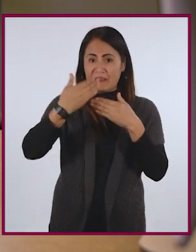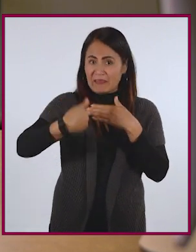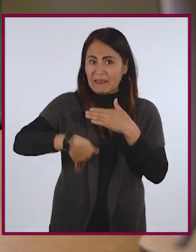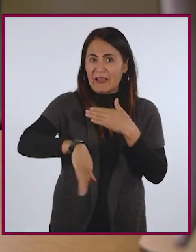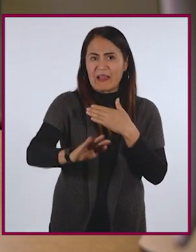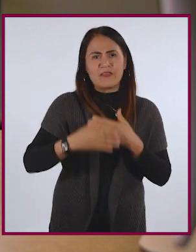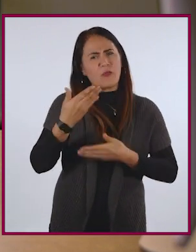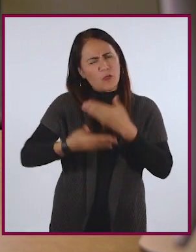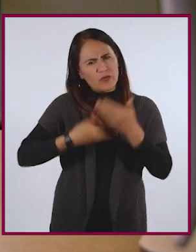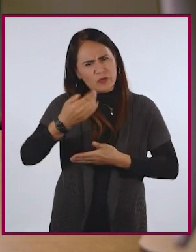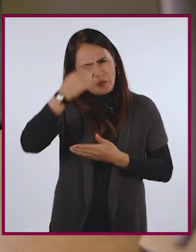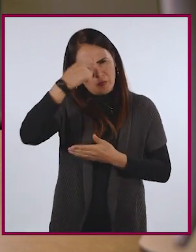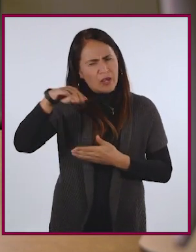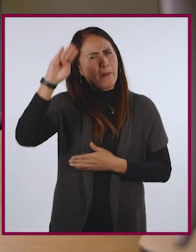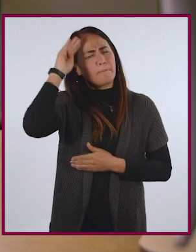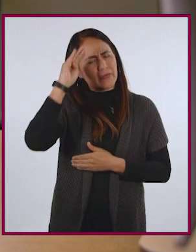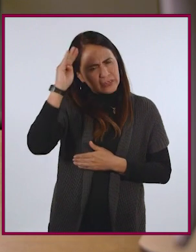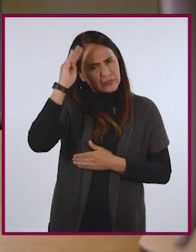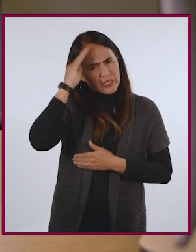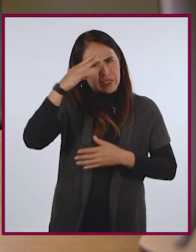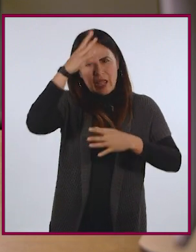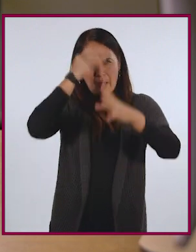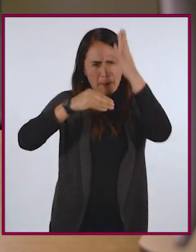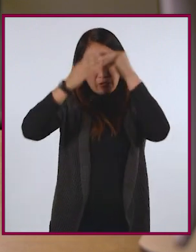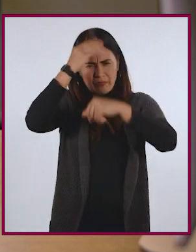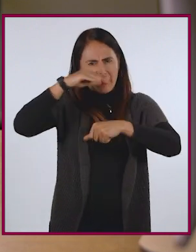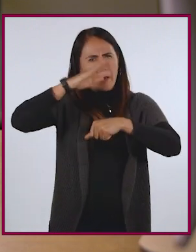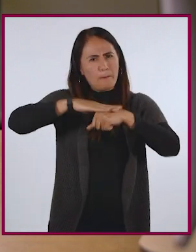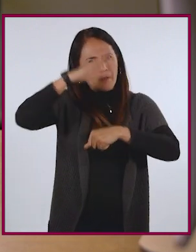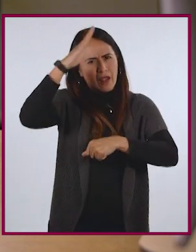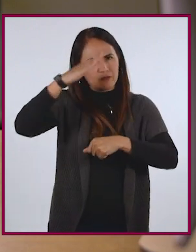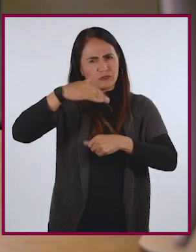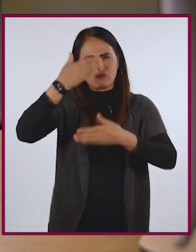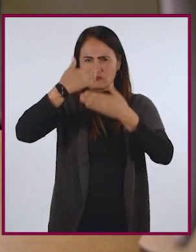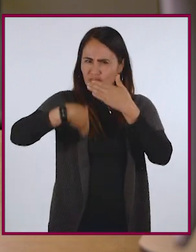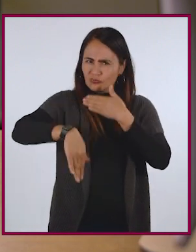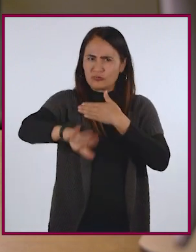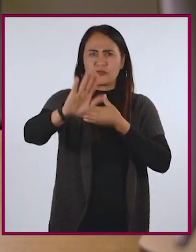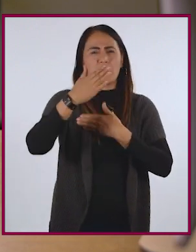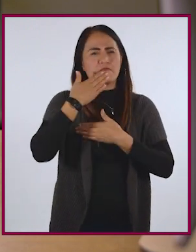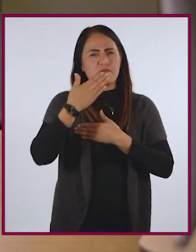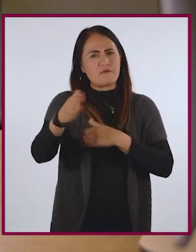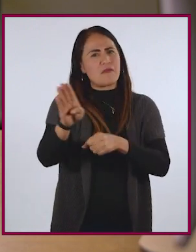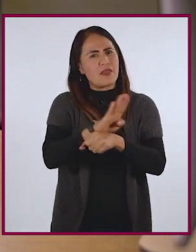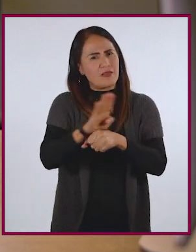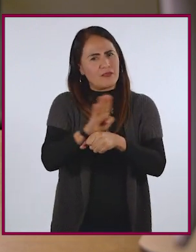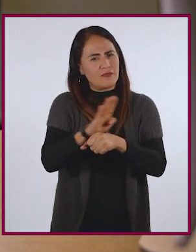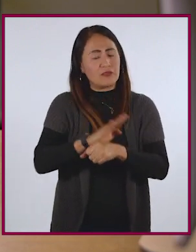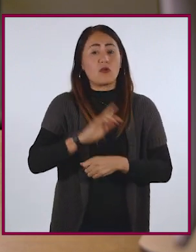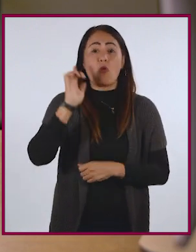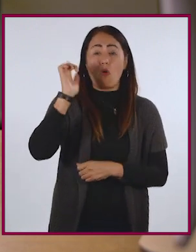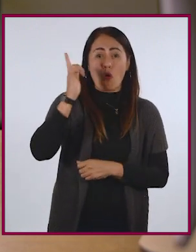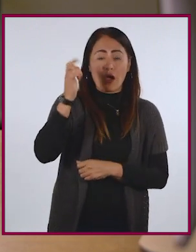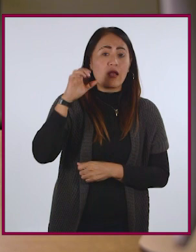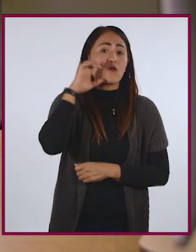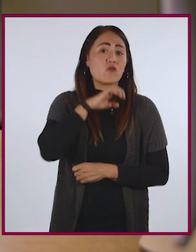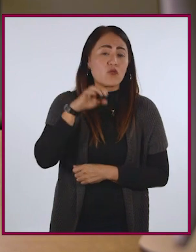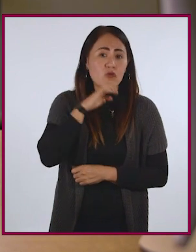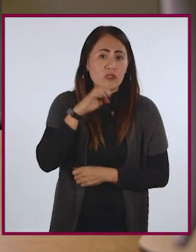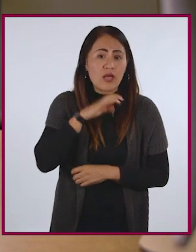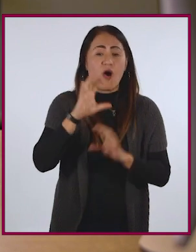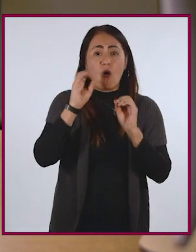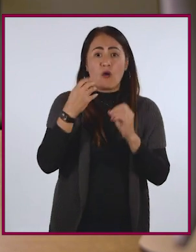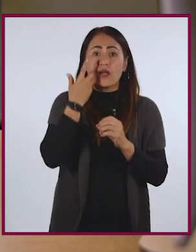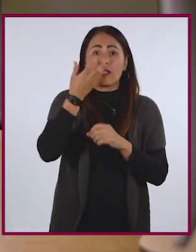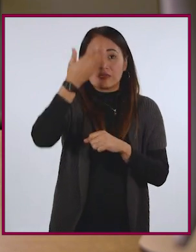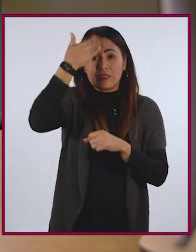el detonador de un proceso de reflexión y construcción de conocimiento que dure toda la vida. Esperamos que la curiosidad y el